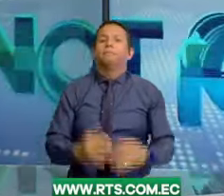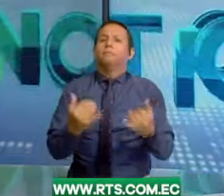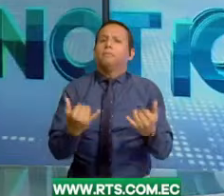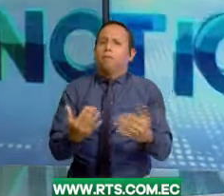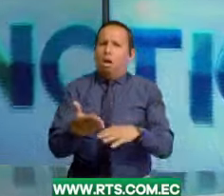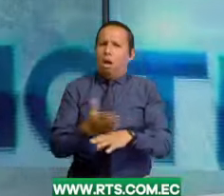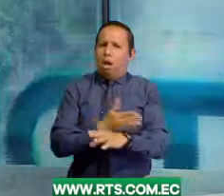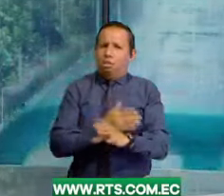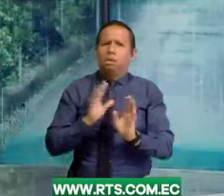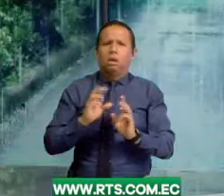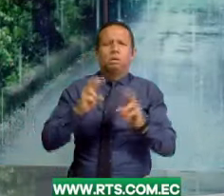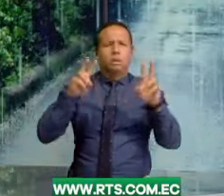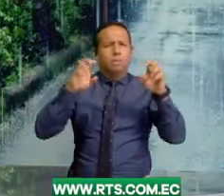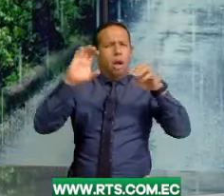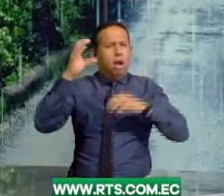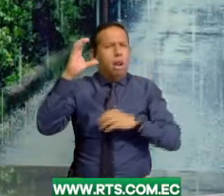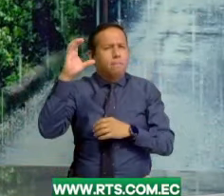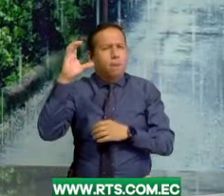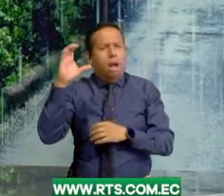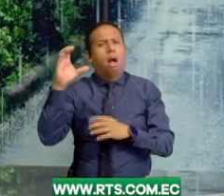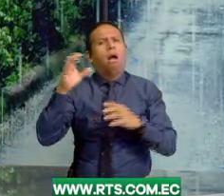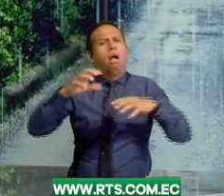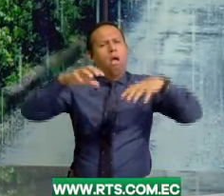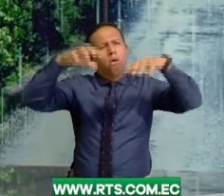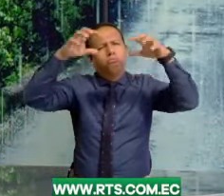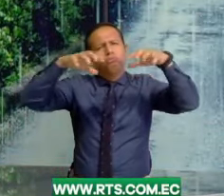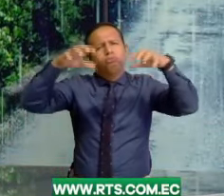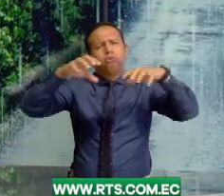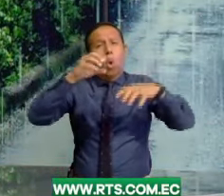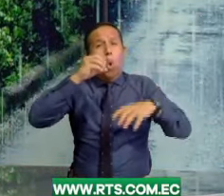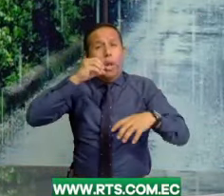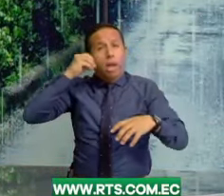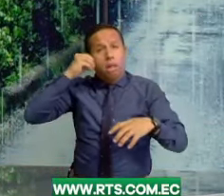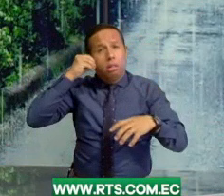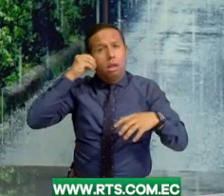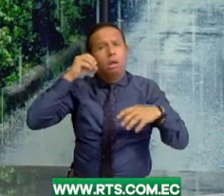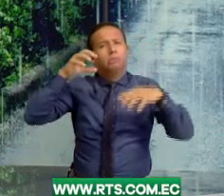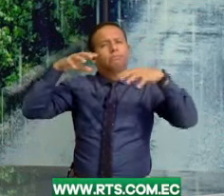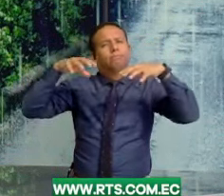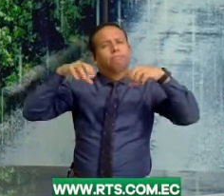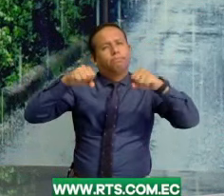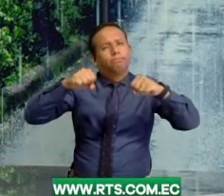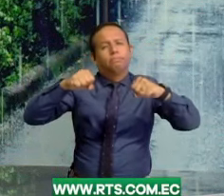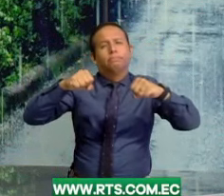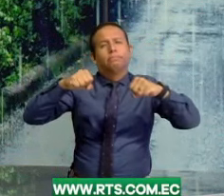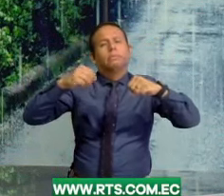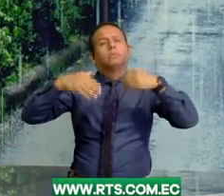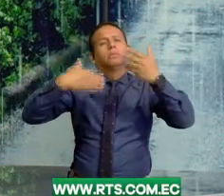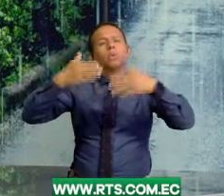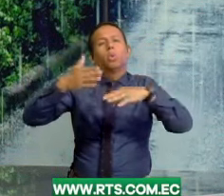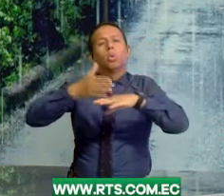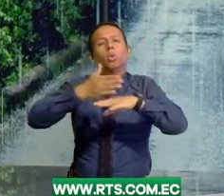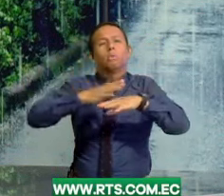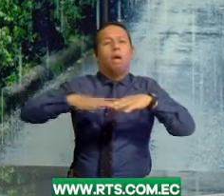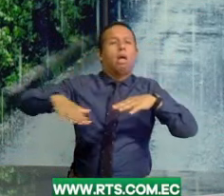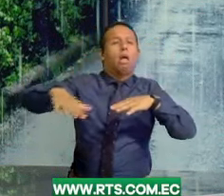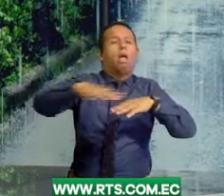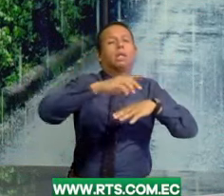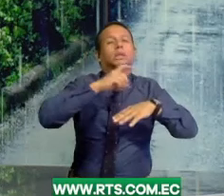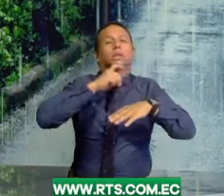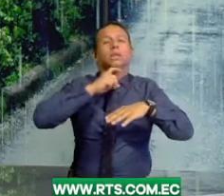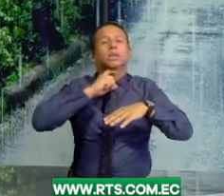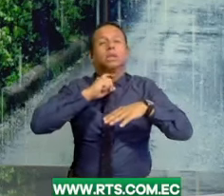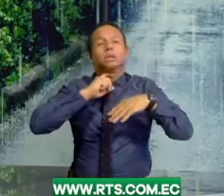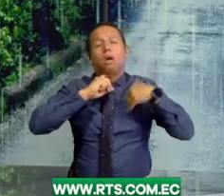pronósticos climatológicos las lluvias en la zona oriental tardarán en aparecer debido a la persistencia de la época seca que se